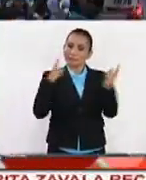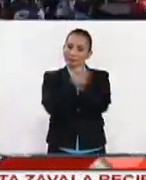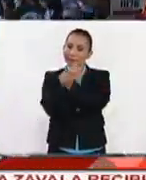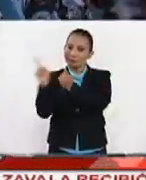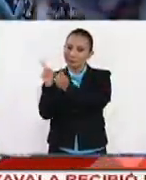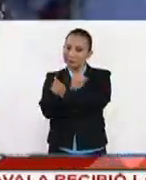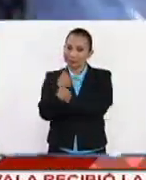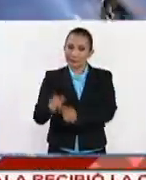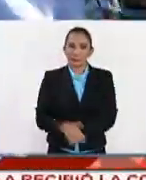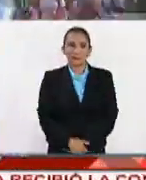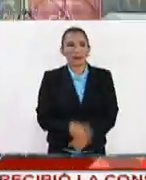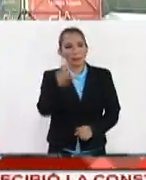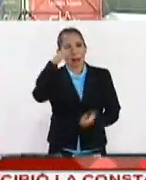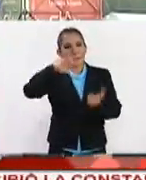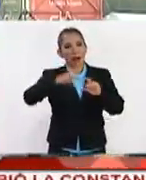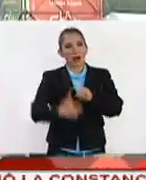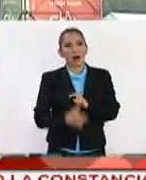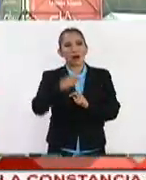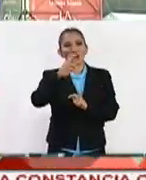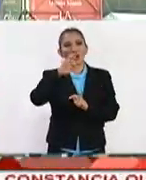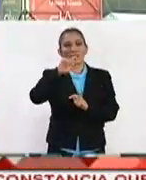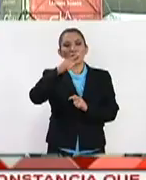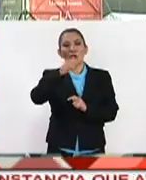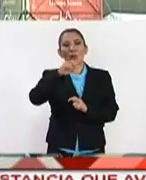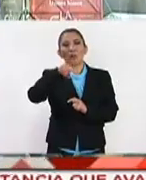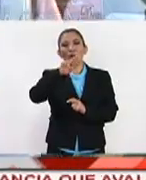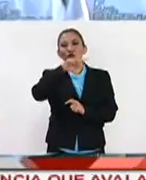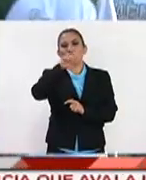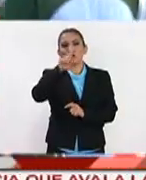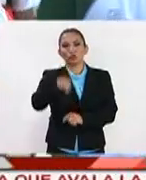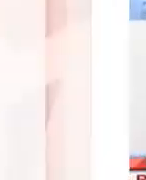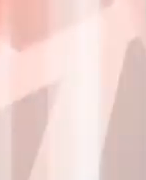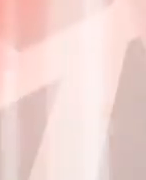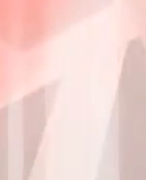convivencia. Para México al Día, Rodrigo Muñoz.